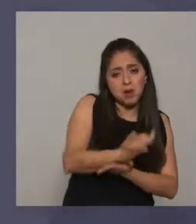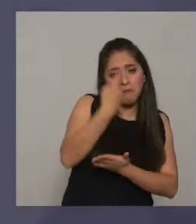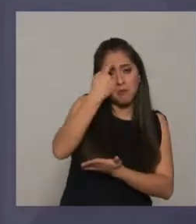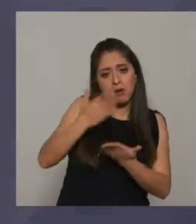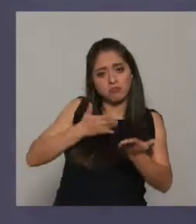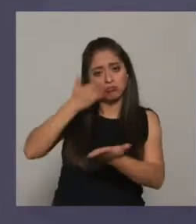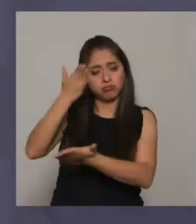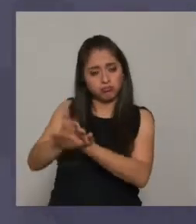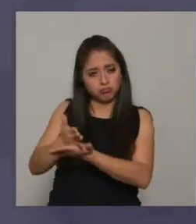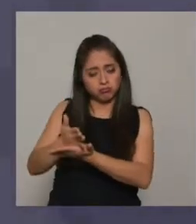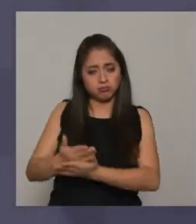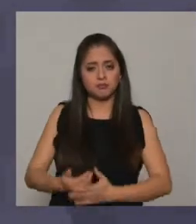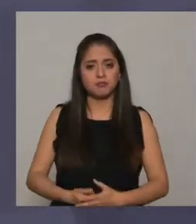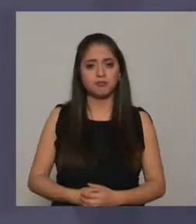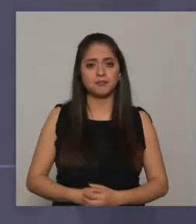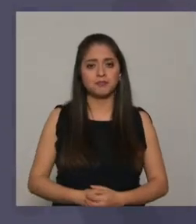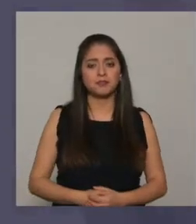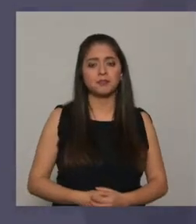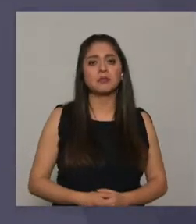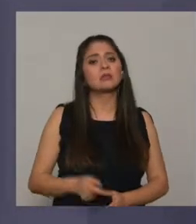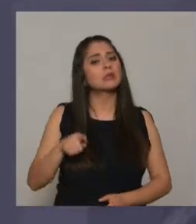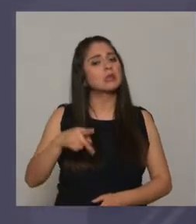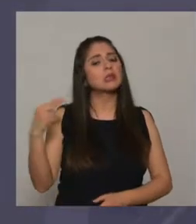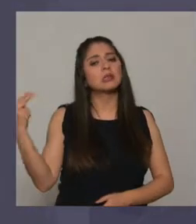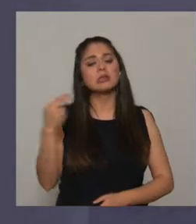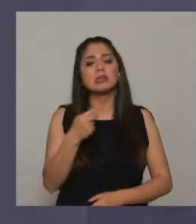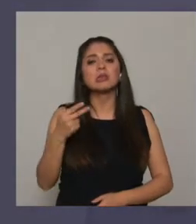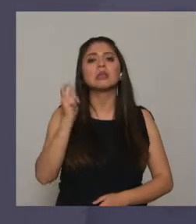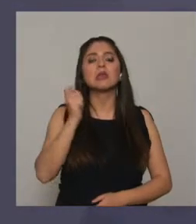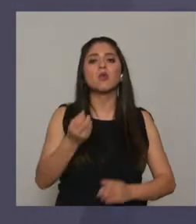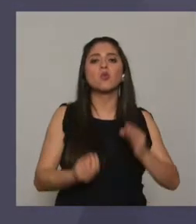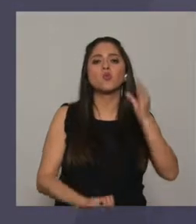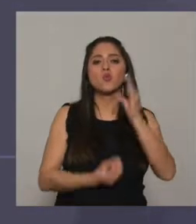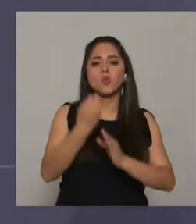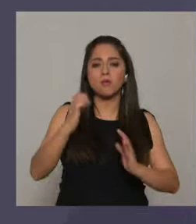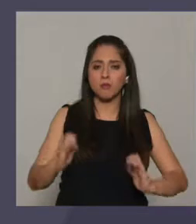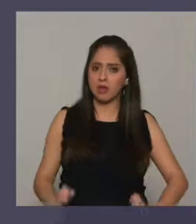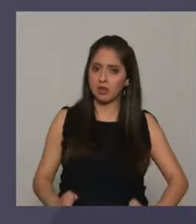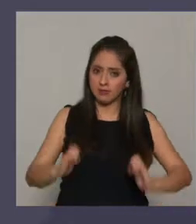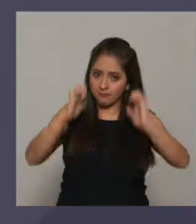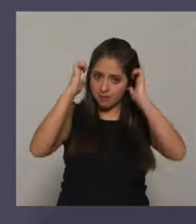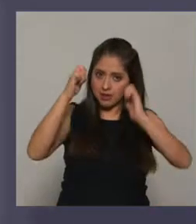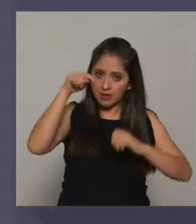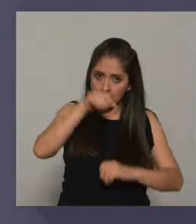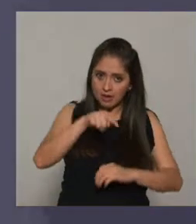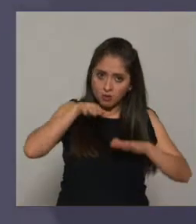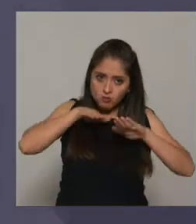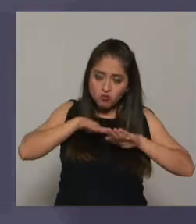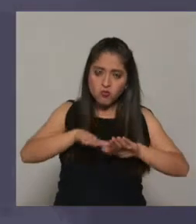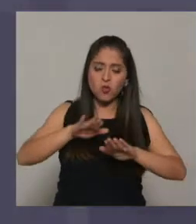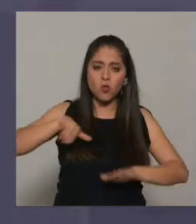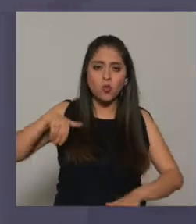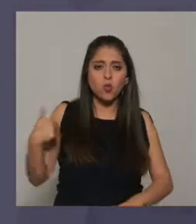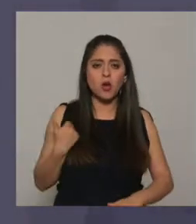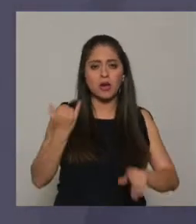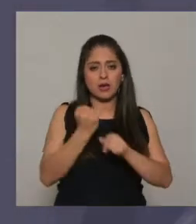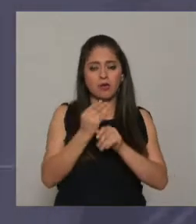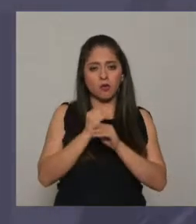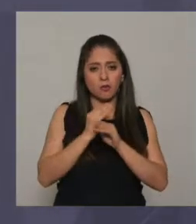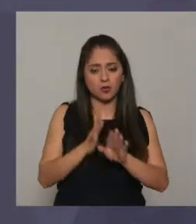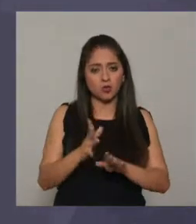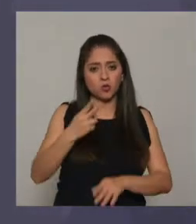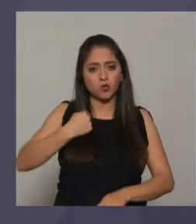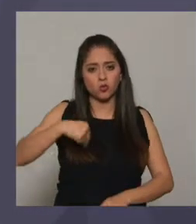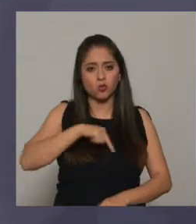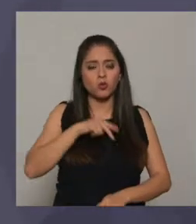Bueno, pues ahí tiene, así que se necesita urgentemente un nuevo edificio para ahí resguardar el acervo, así que bueno, estaremos